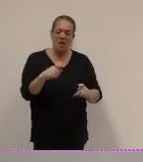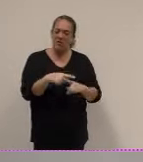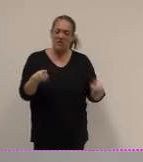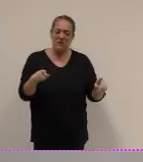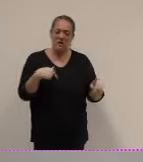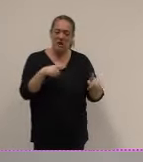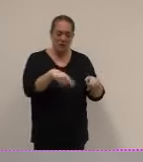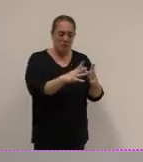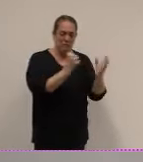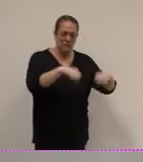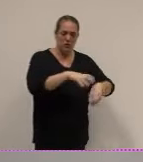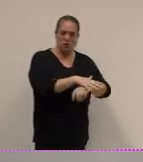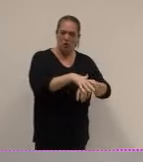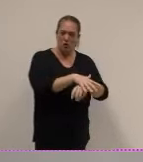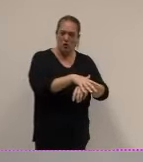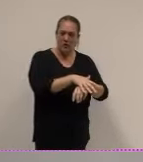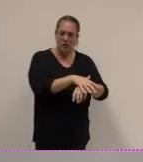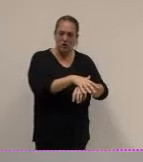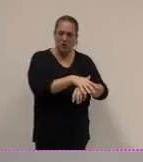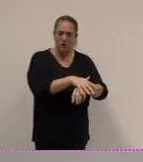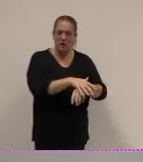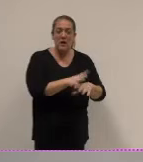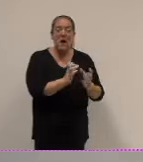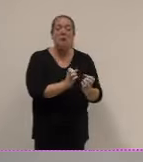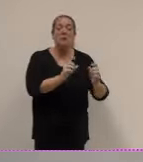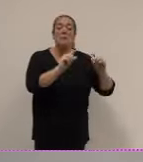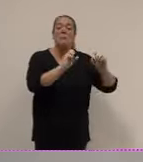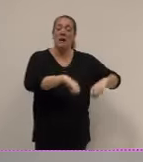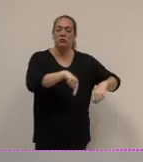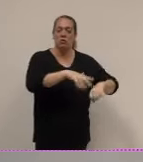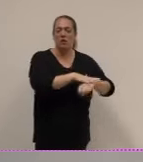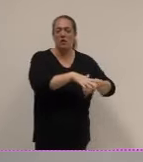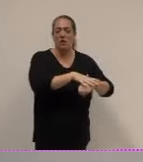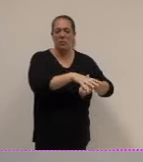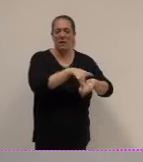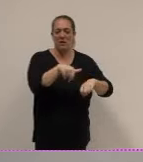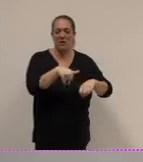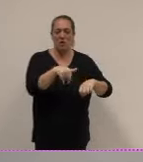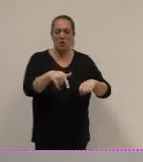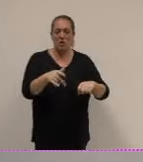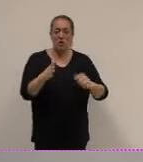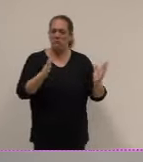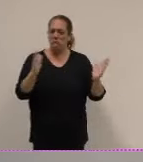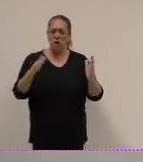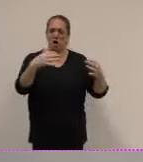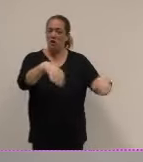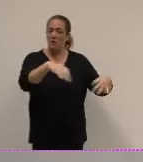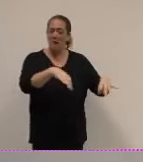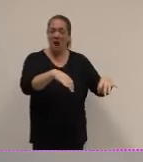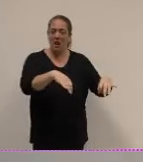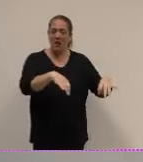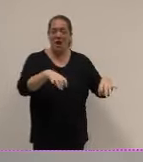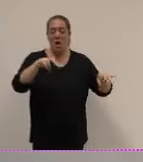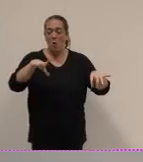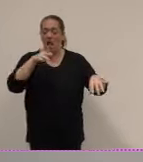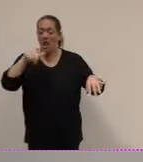en un pacto de gobierno, no es lo mismo un pacto de gobierno en una legislatura normal que en esta situación tan